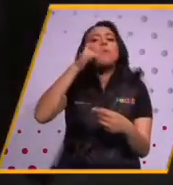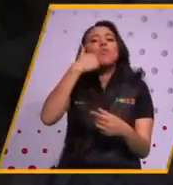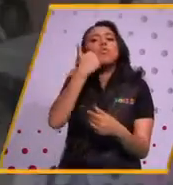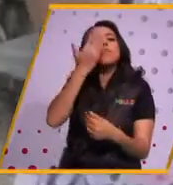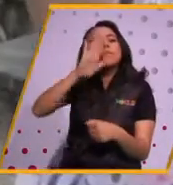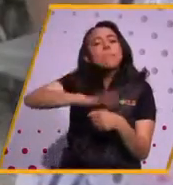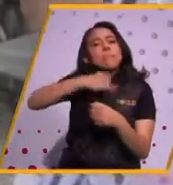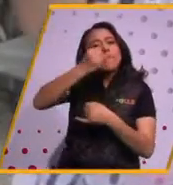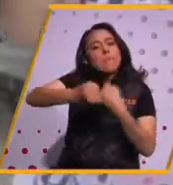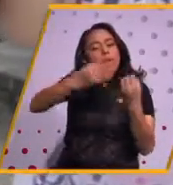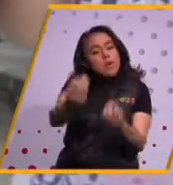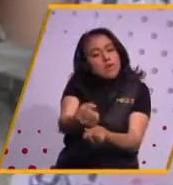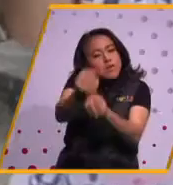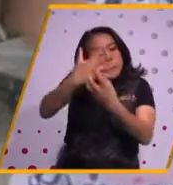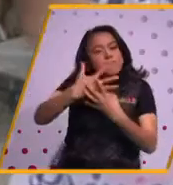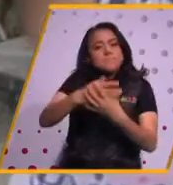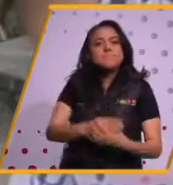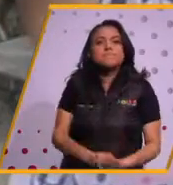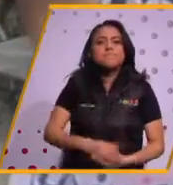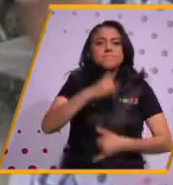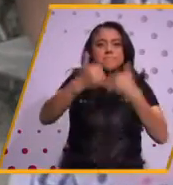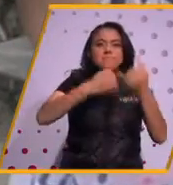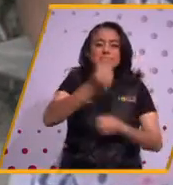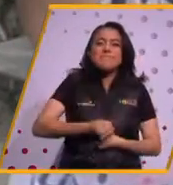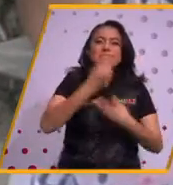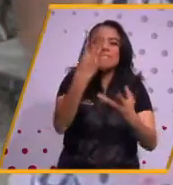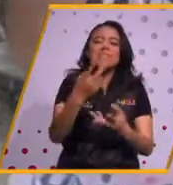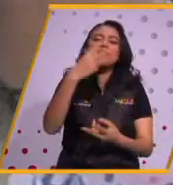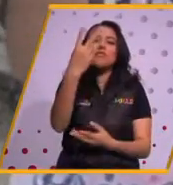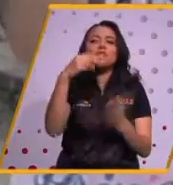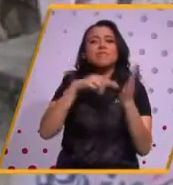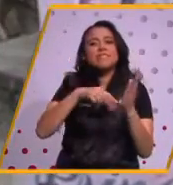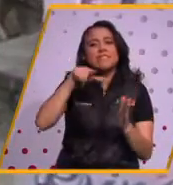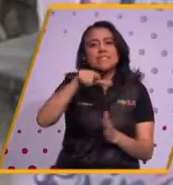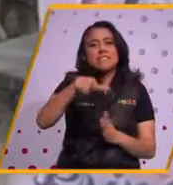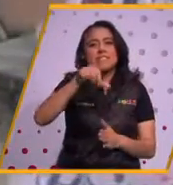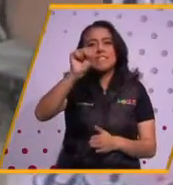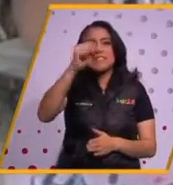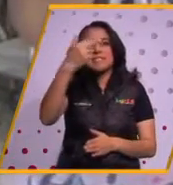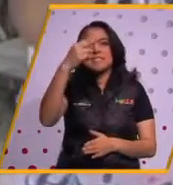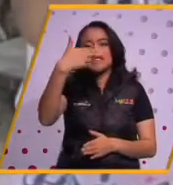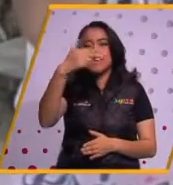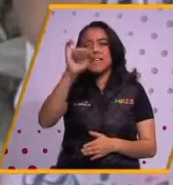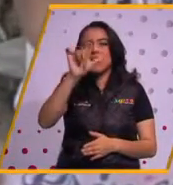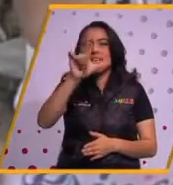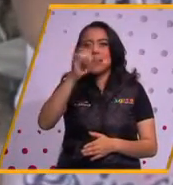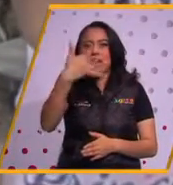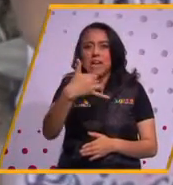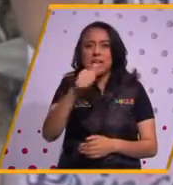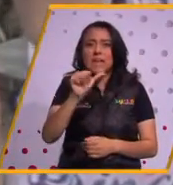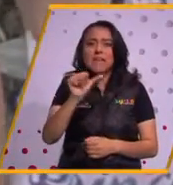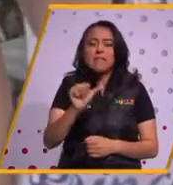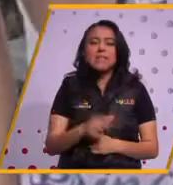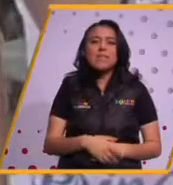juguetón. ¡Juguetón! Juguetón 2017, Sheila Martínez.